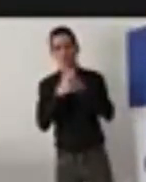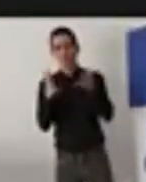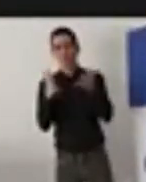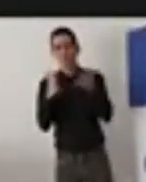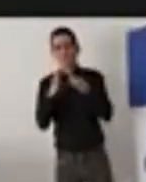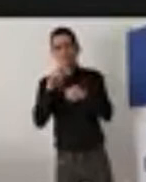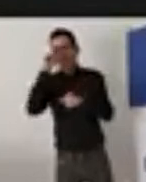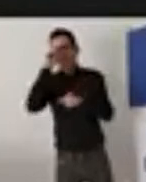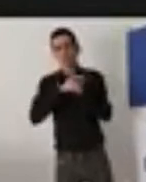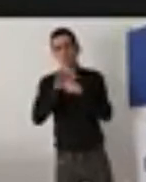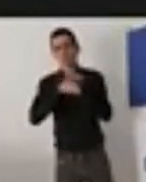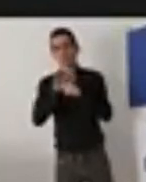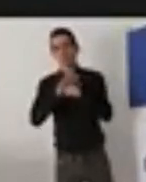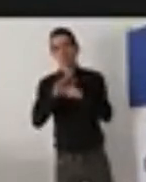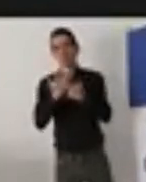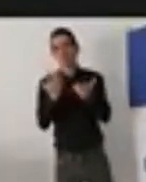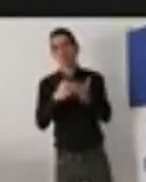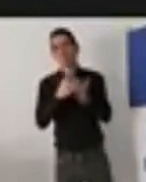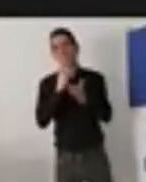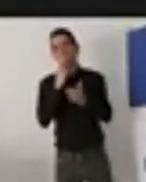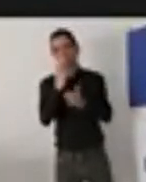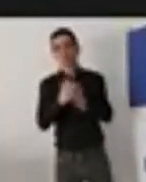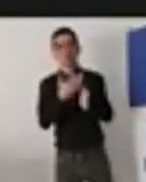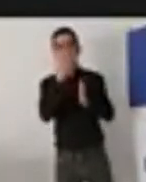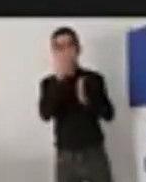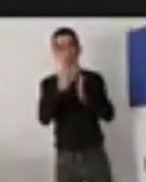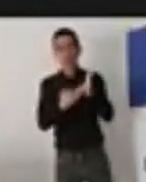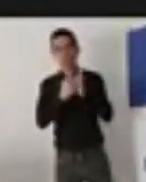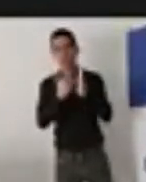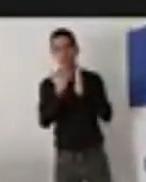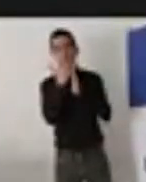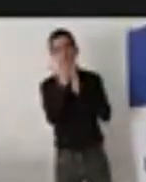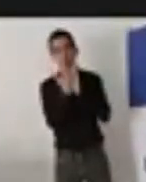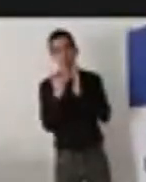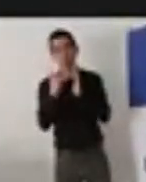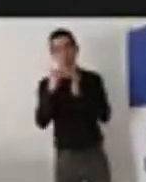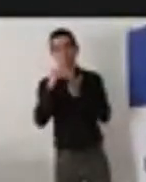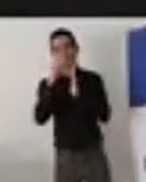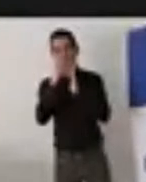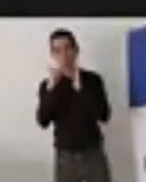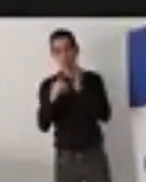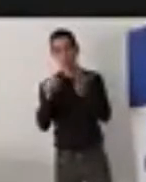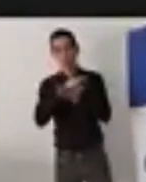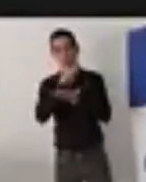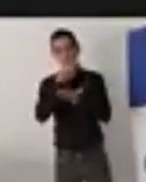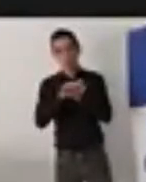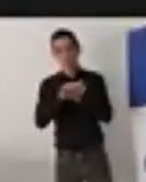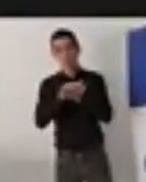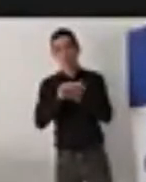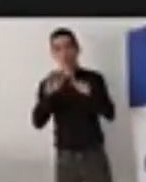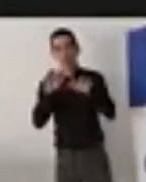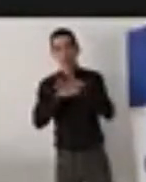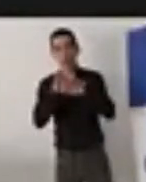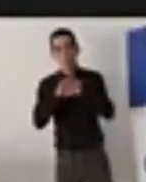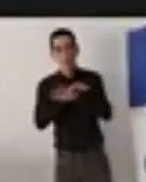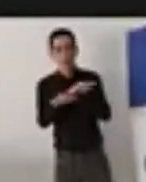ajustar la normatividad y las leyes y los marcos constitucionales nacionales a las necesidades de los jóvenes. Creo que lo primero